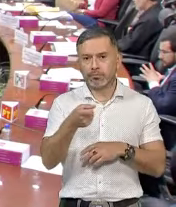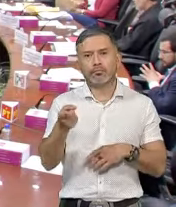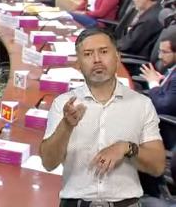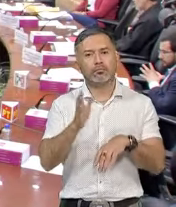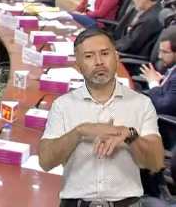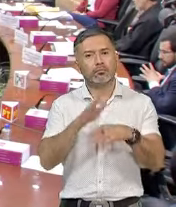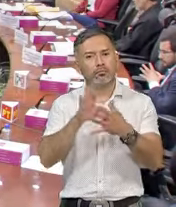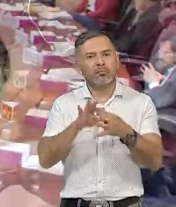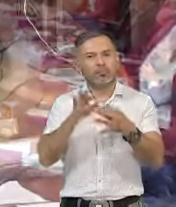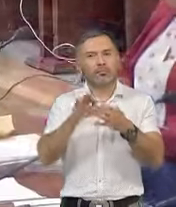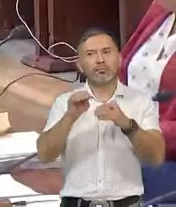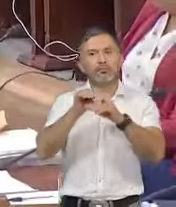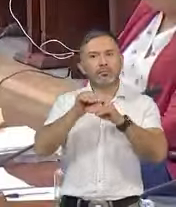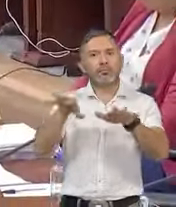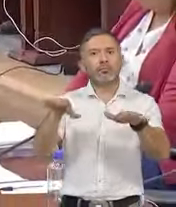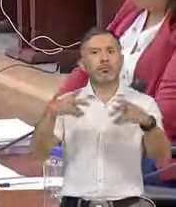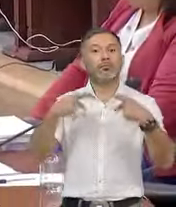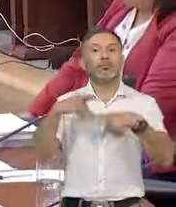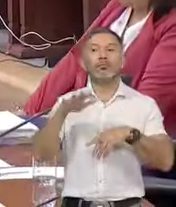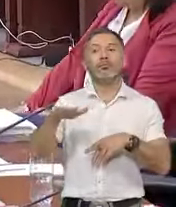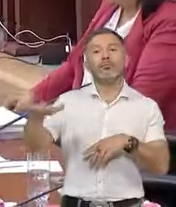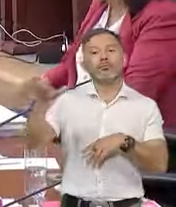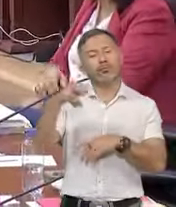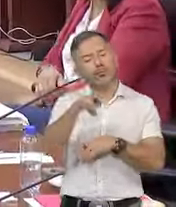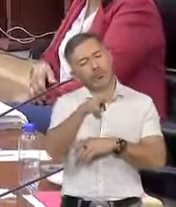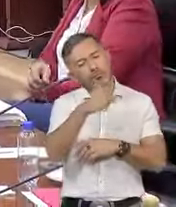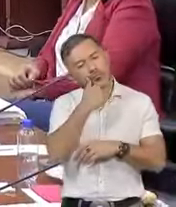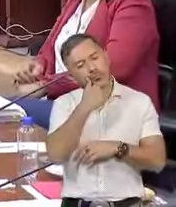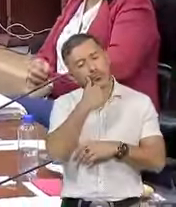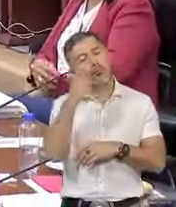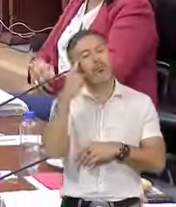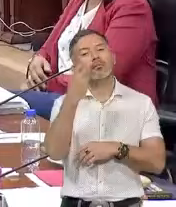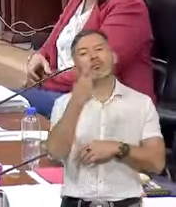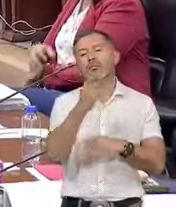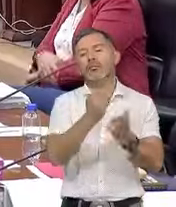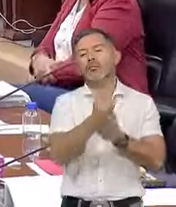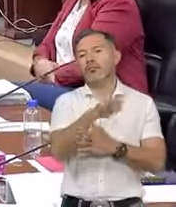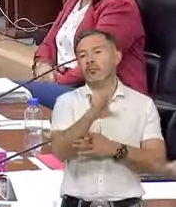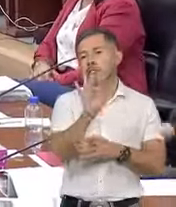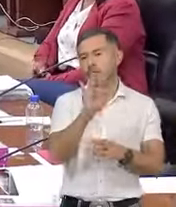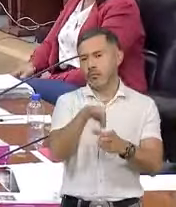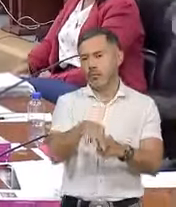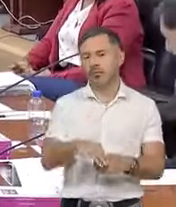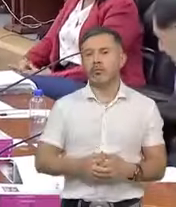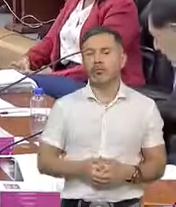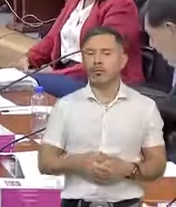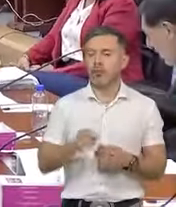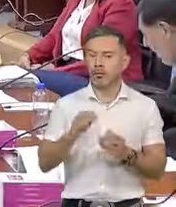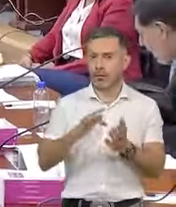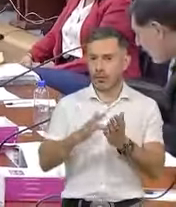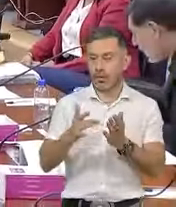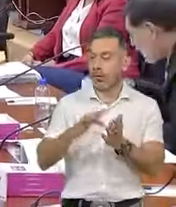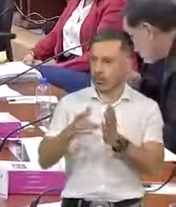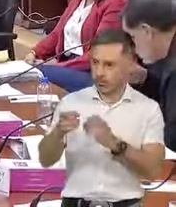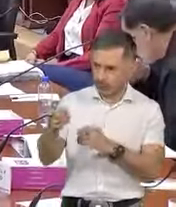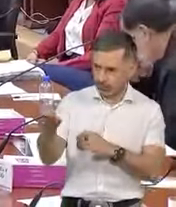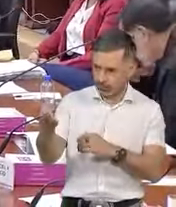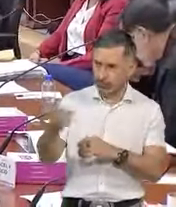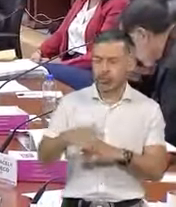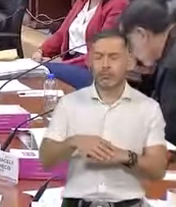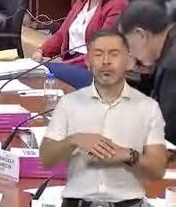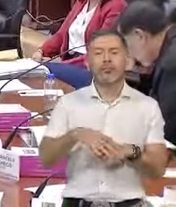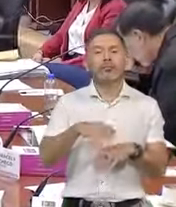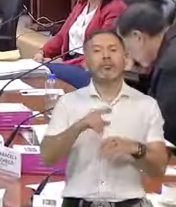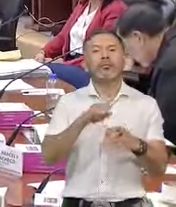la ciudadanía Para que posteriormente emitan su voto Gracias presidenta Gracias a ti consejera Dania rabel alguien más